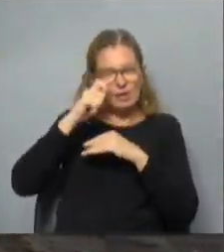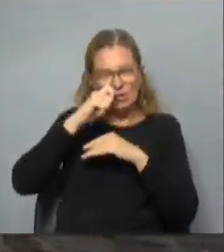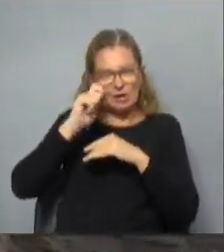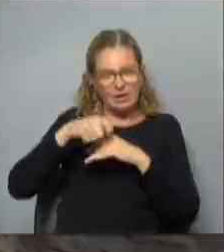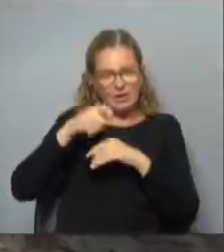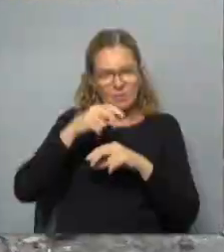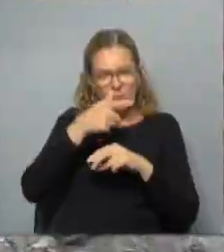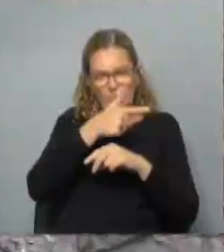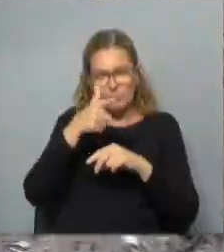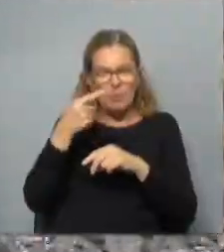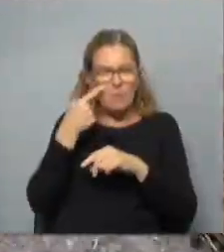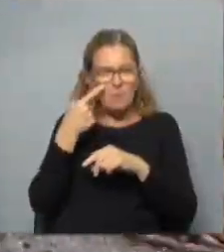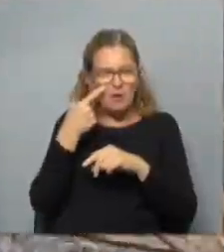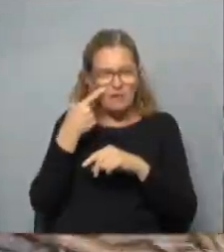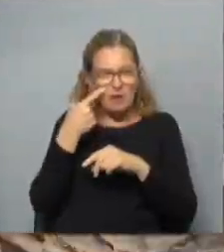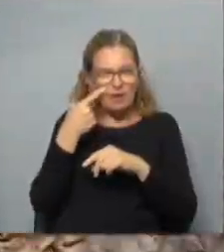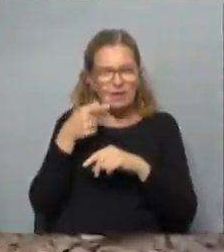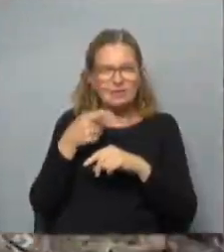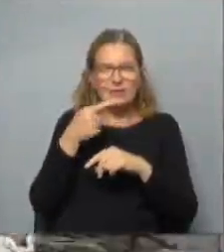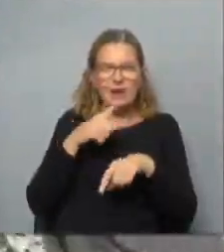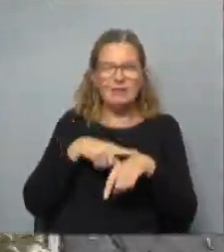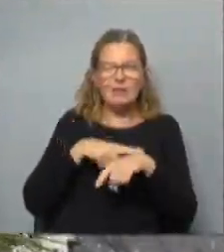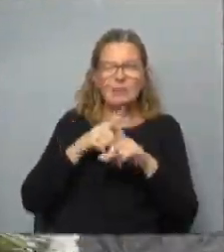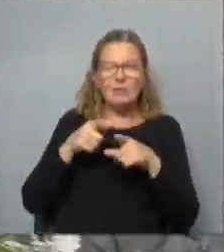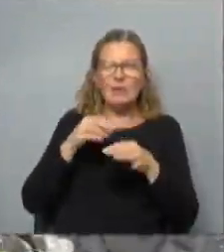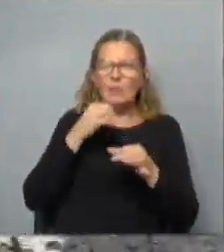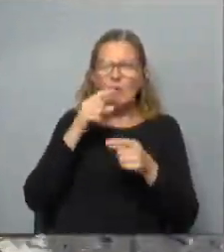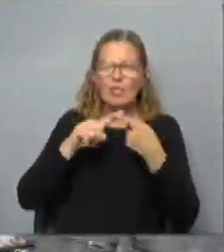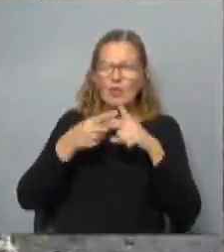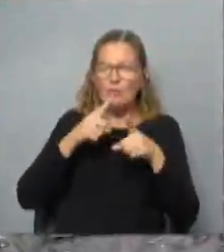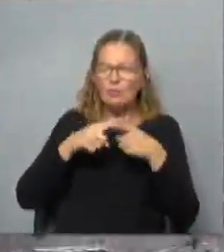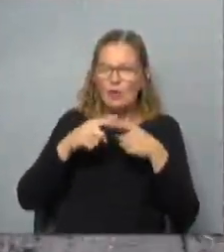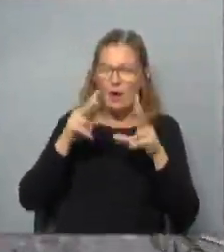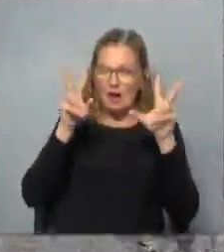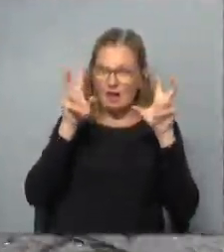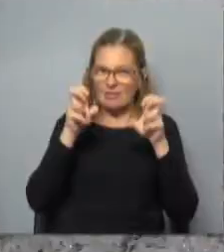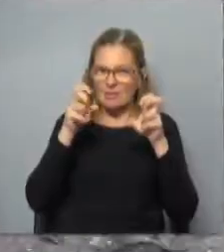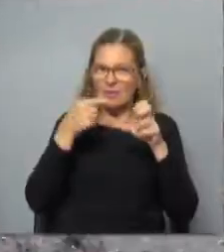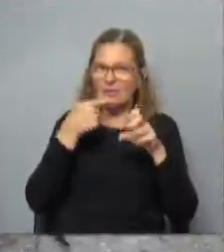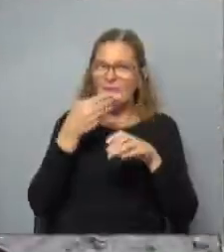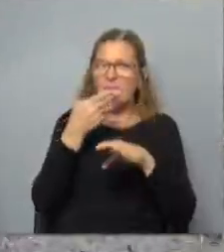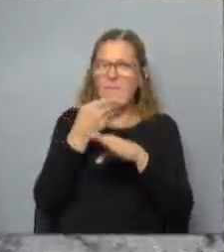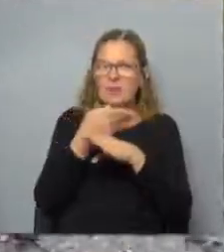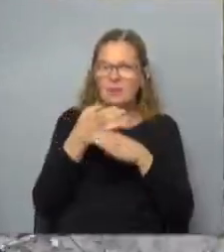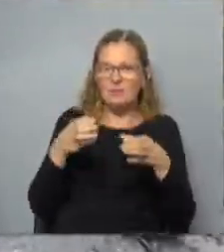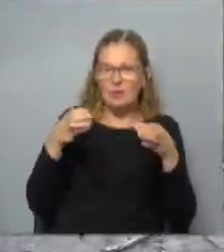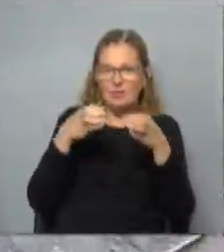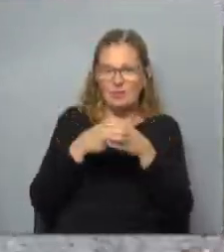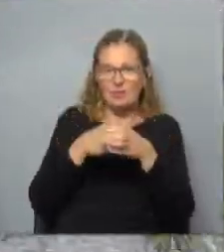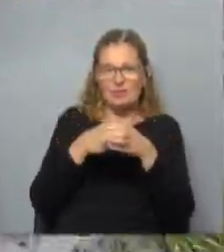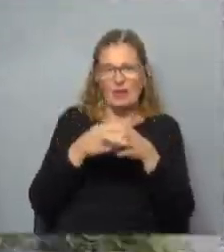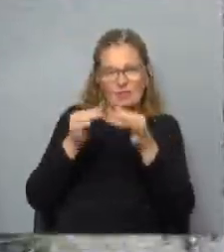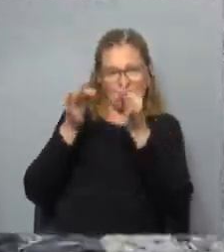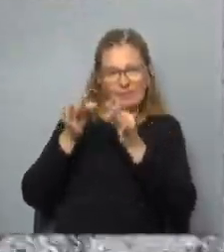de la masacre que se atribuyen a tropas rusas al tiempo que pidió una discusión del tema al más alto nivel por lo que solicitó una reunión del consejo de